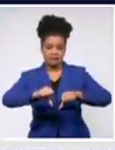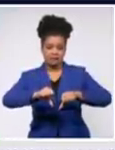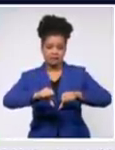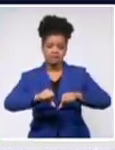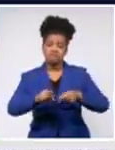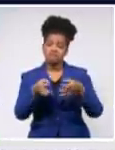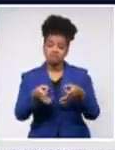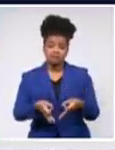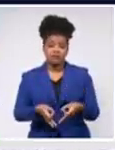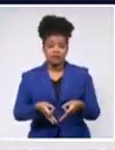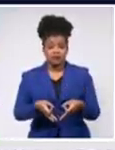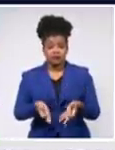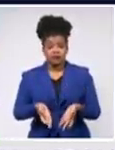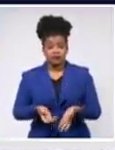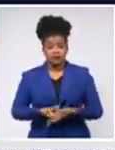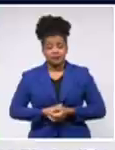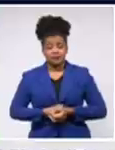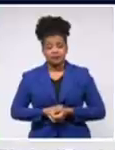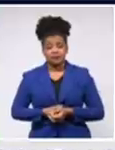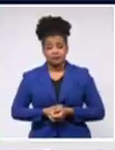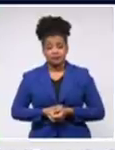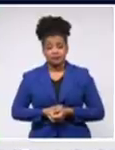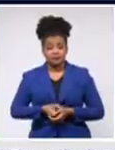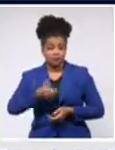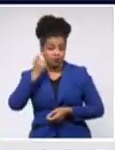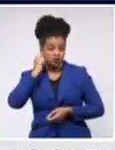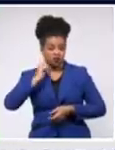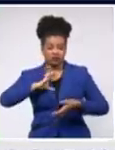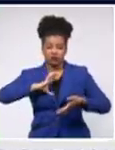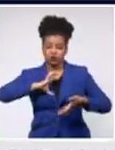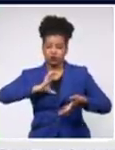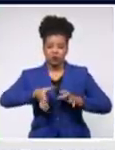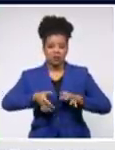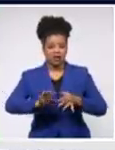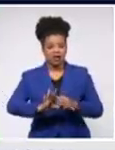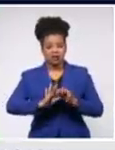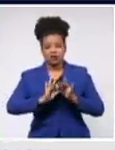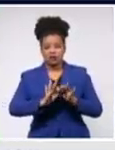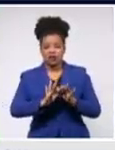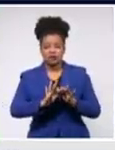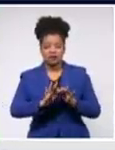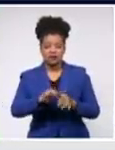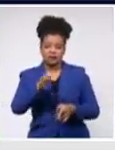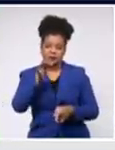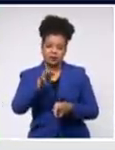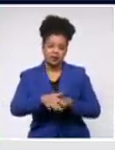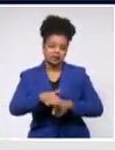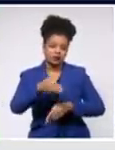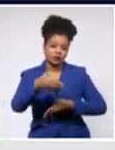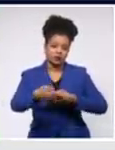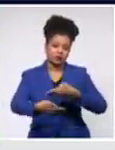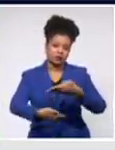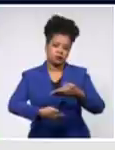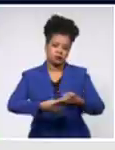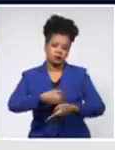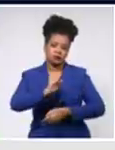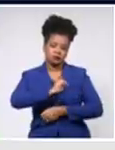realmente presentó un grupo de complicaciones, hizo un shock